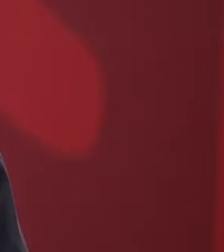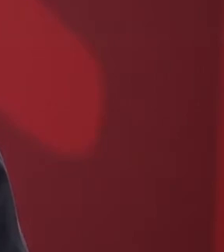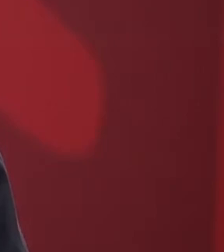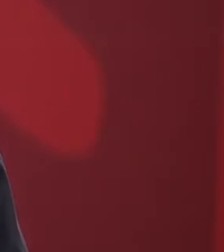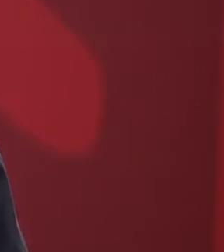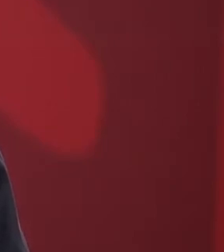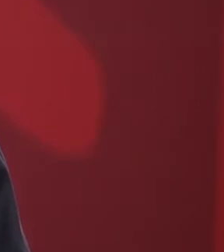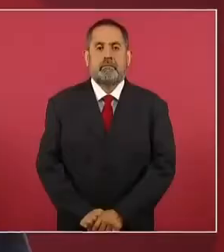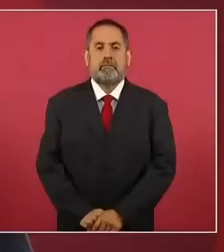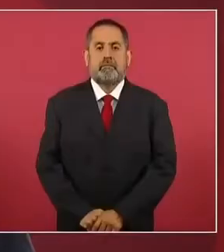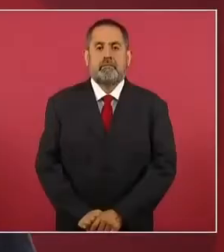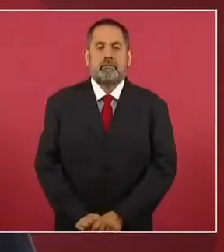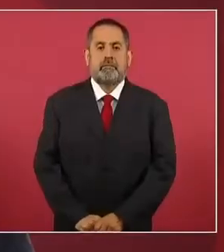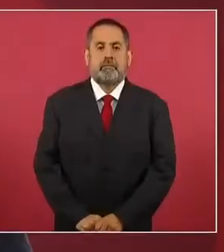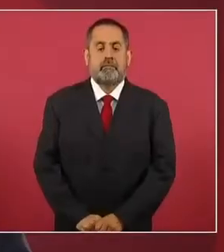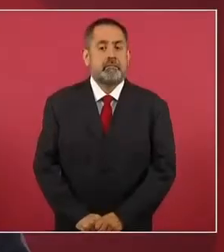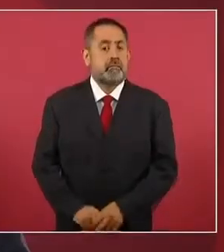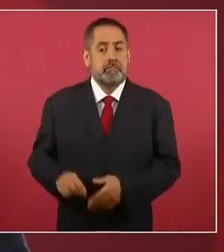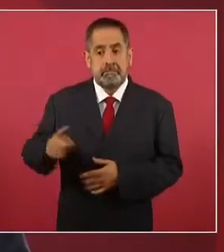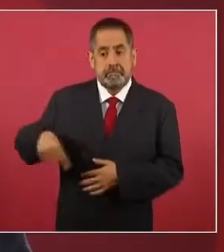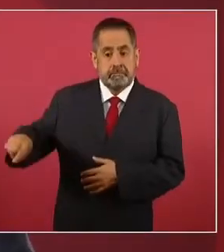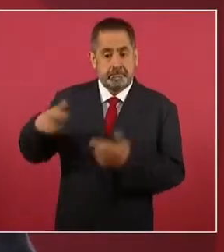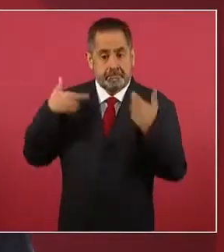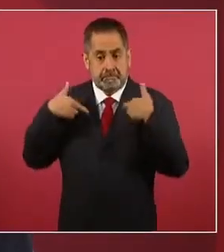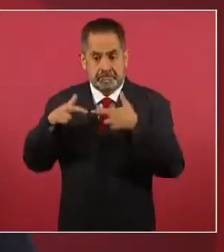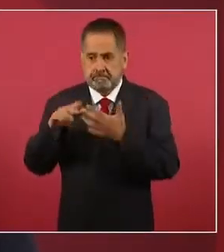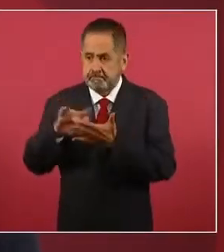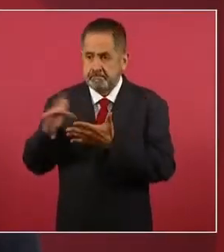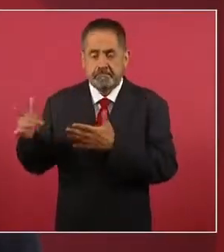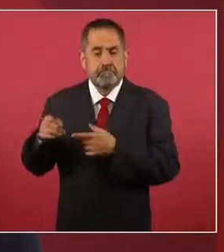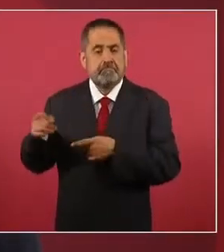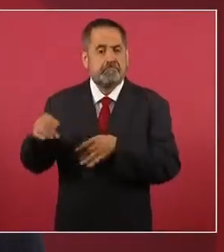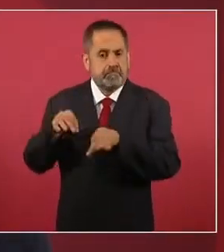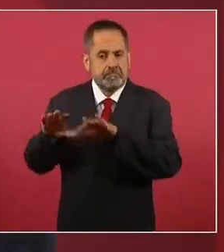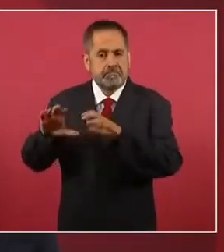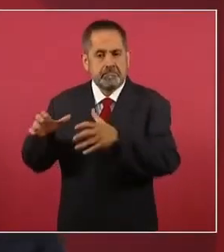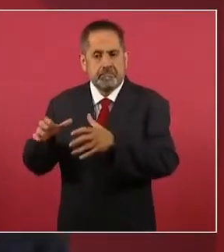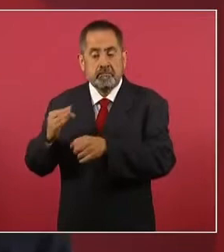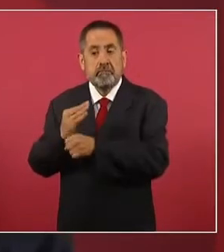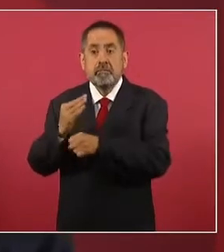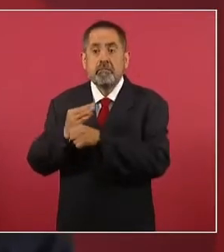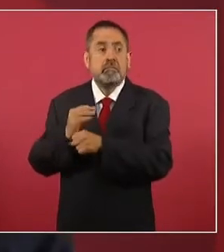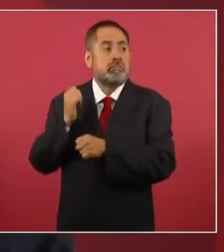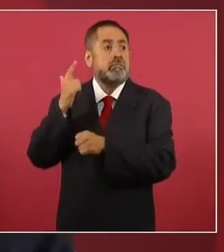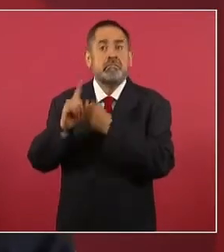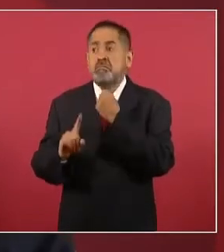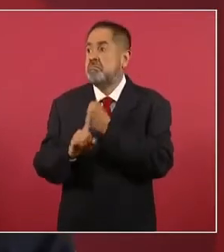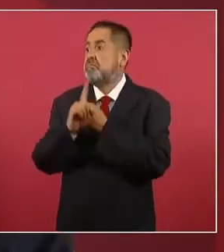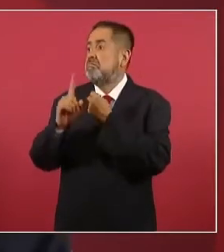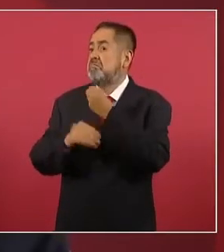trabajando en las comunidades. No ha habido un solo conflicto,